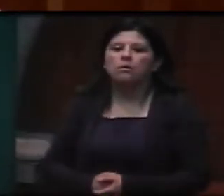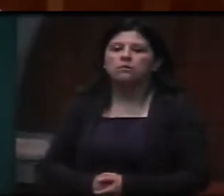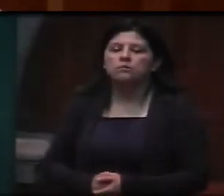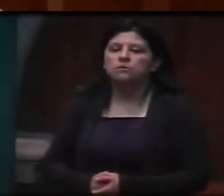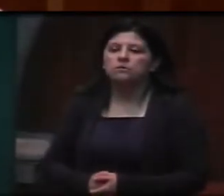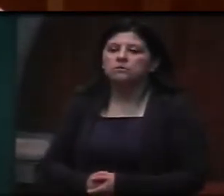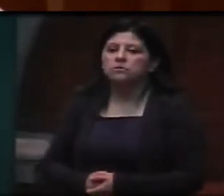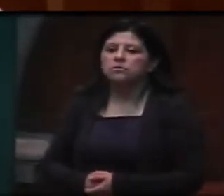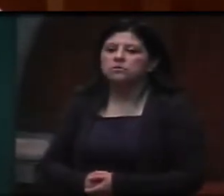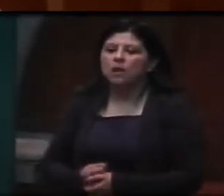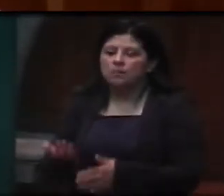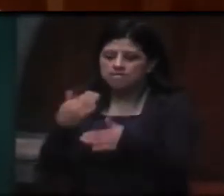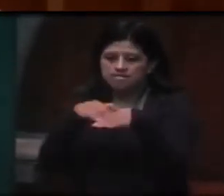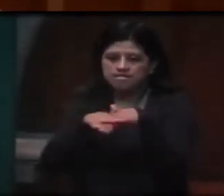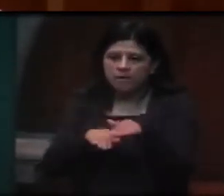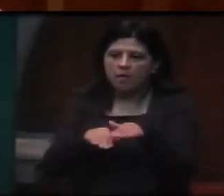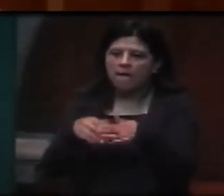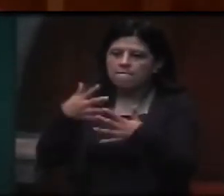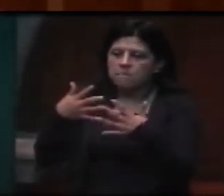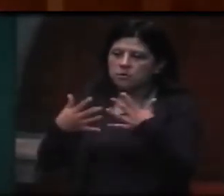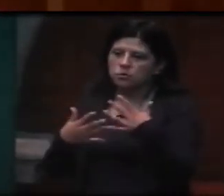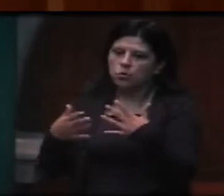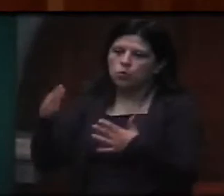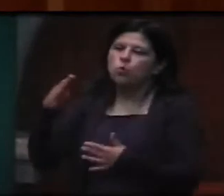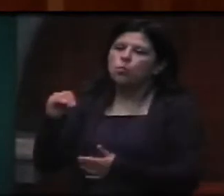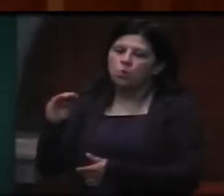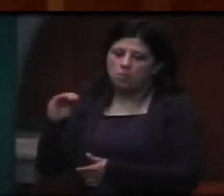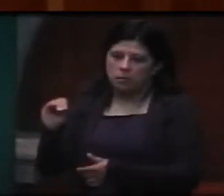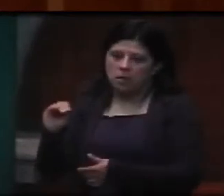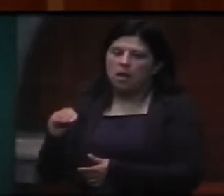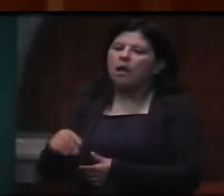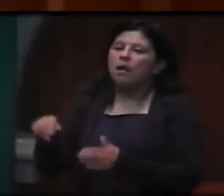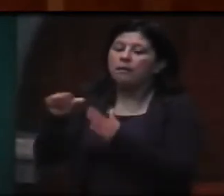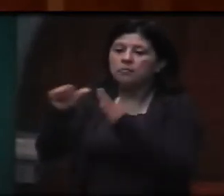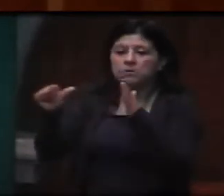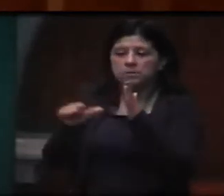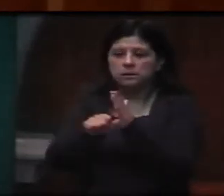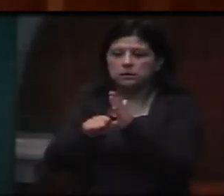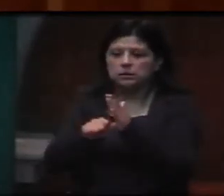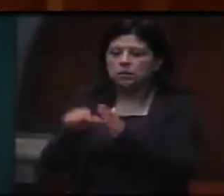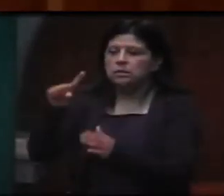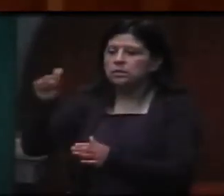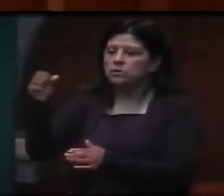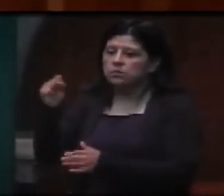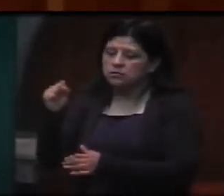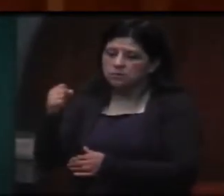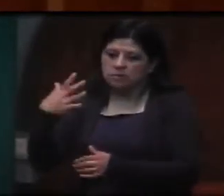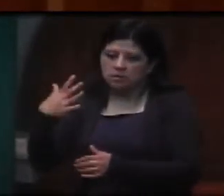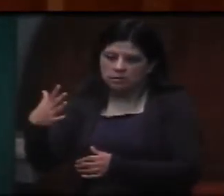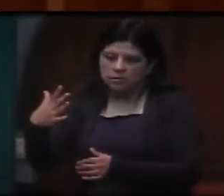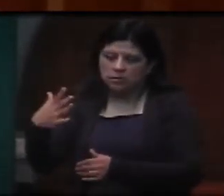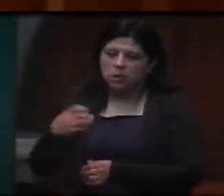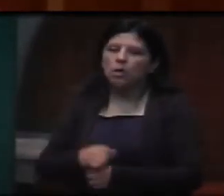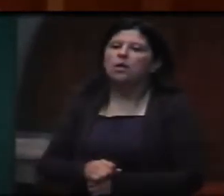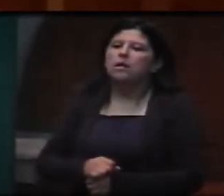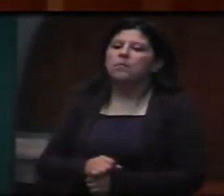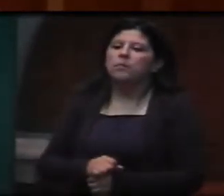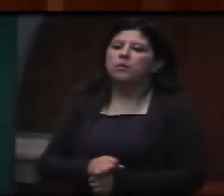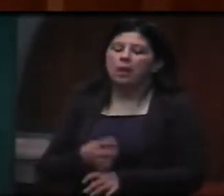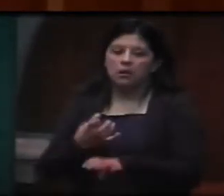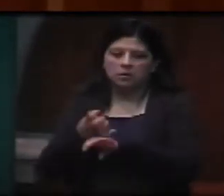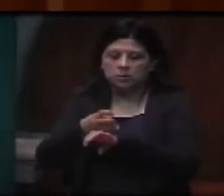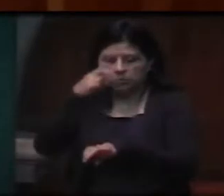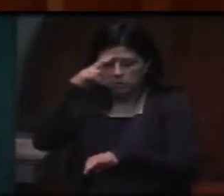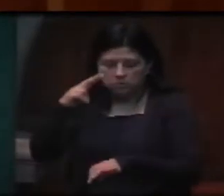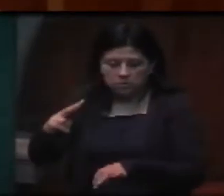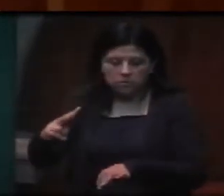Se adiciona fracción 9 al artículo 165 del Reglamento del Poder Legislativo del Estado Libre y Soberano de